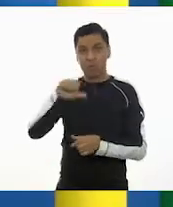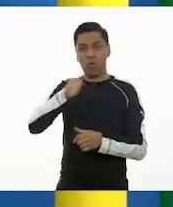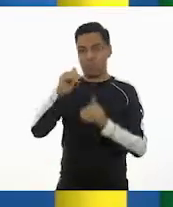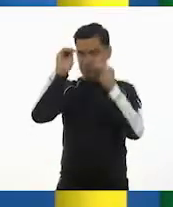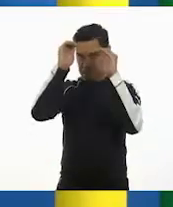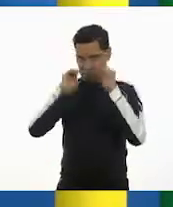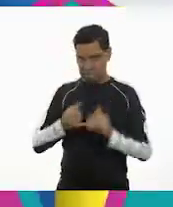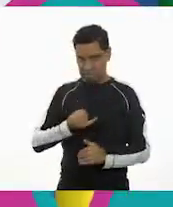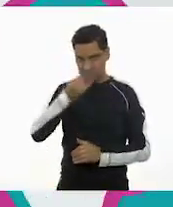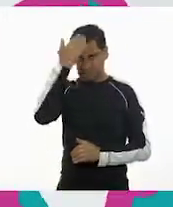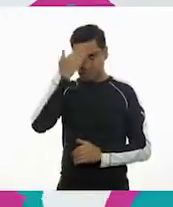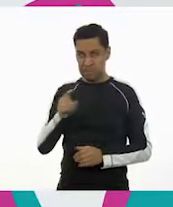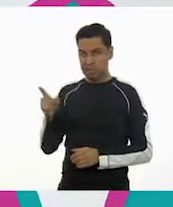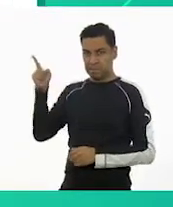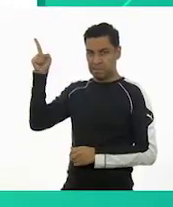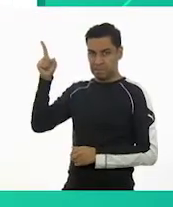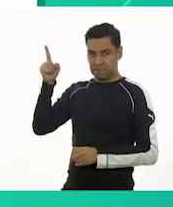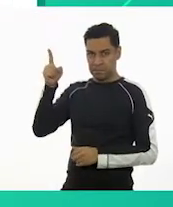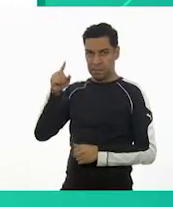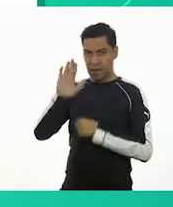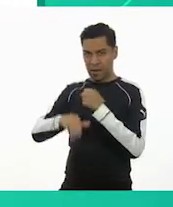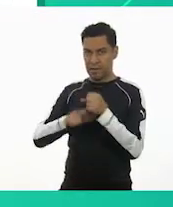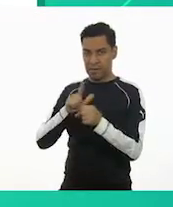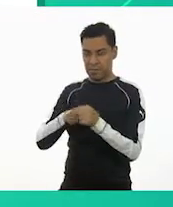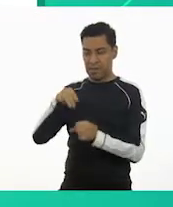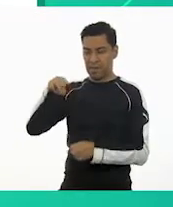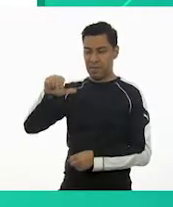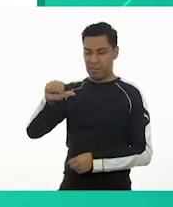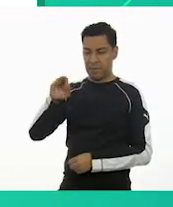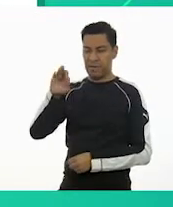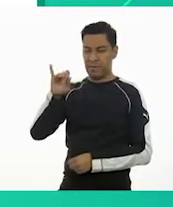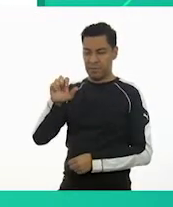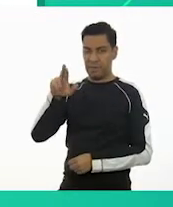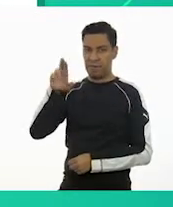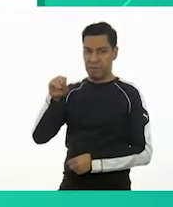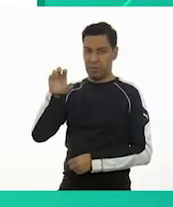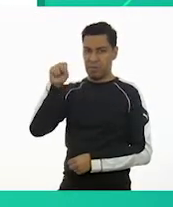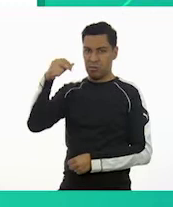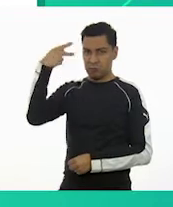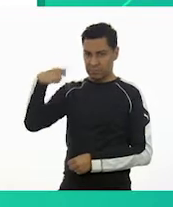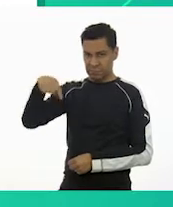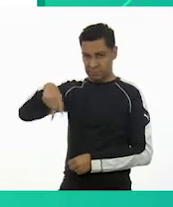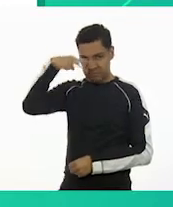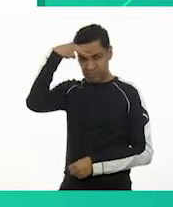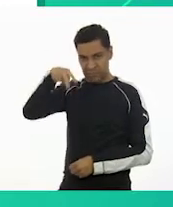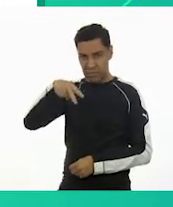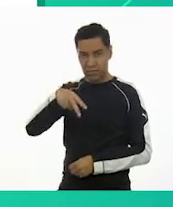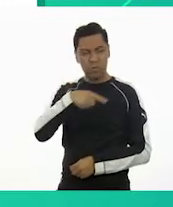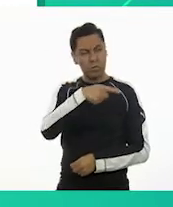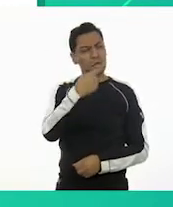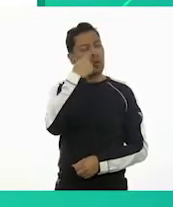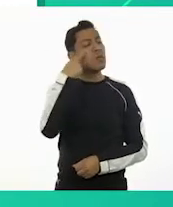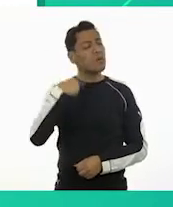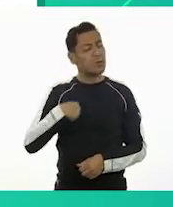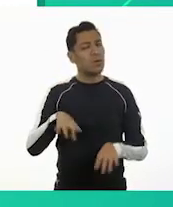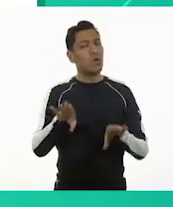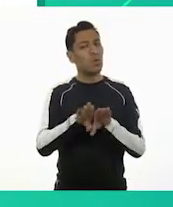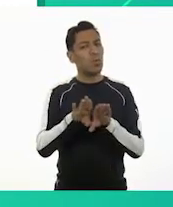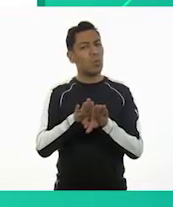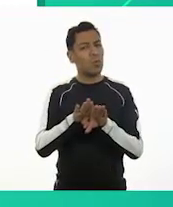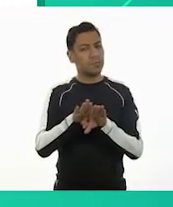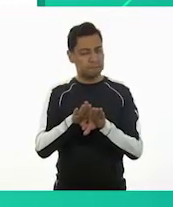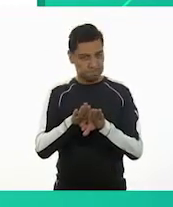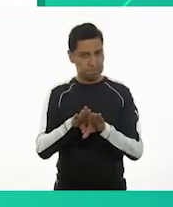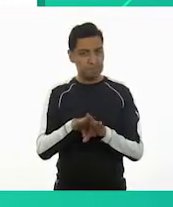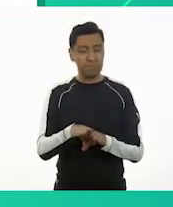las especies de mamíferos endémicos en México. Y Alfonso, ¿me dices qué te parece? Por supuesto que sí.